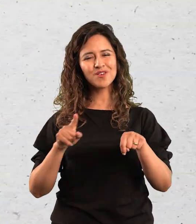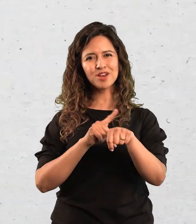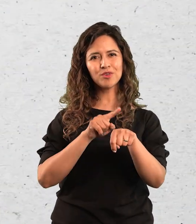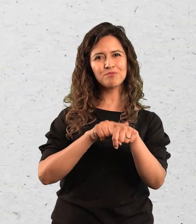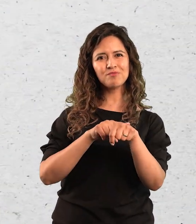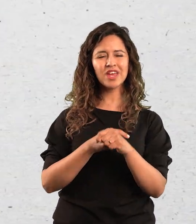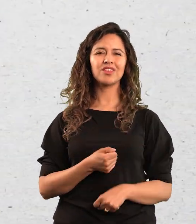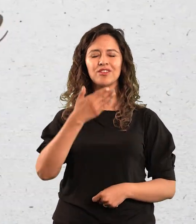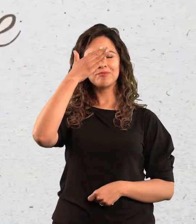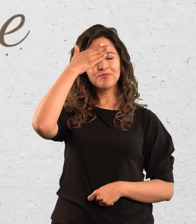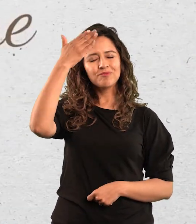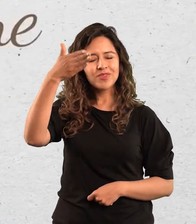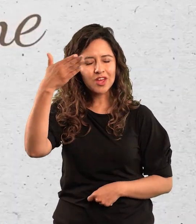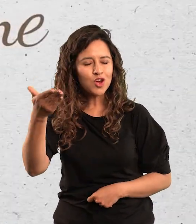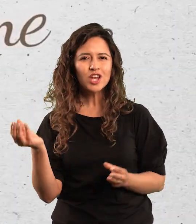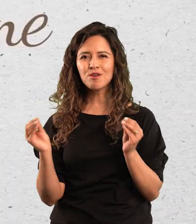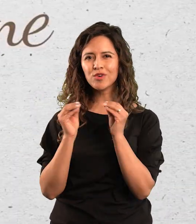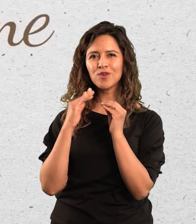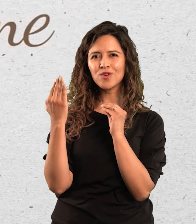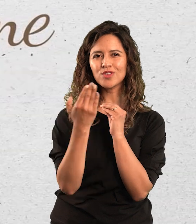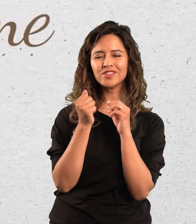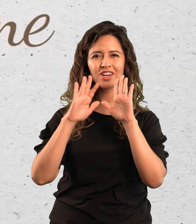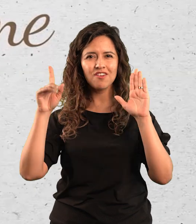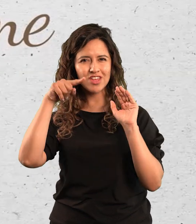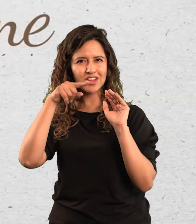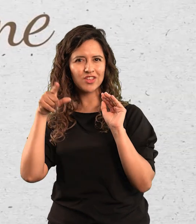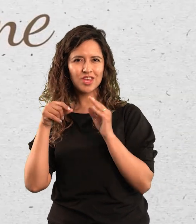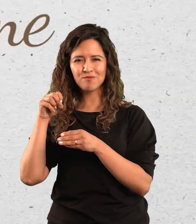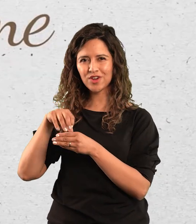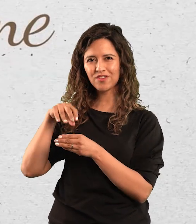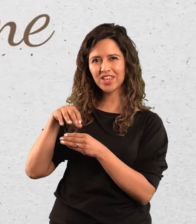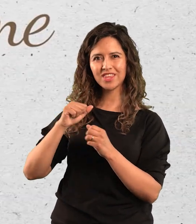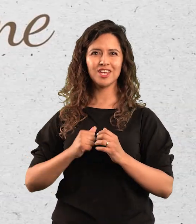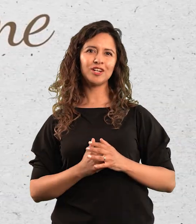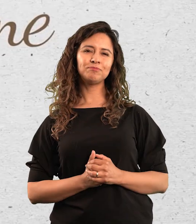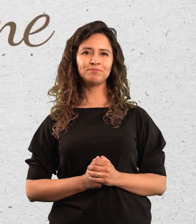el momento que adoremos juntos a través de los diezmos y de las ofrendas.